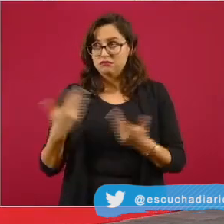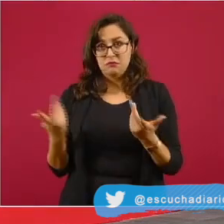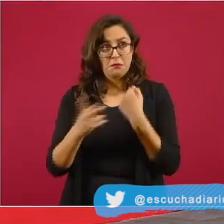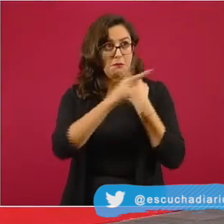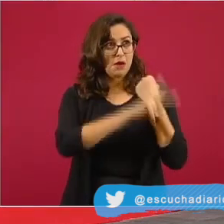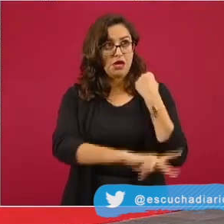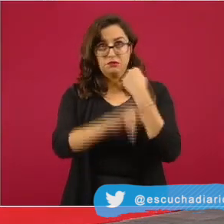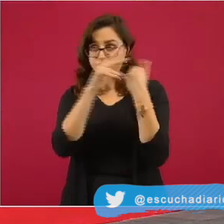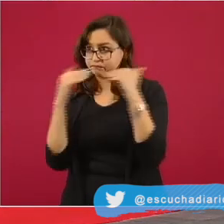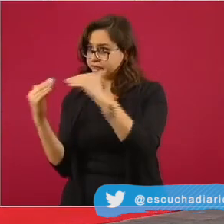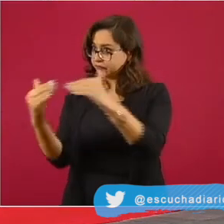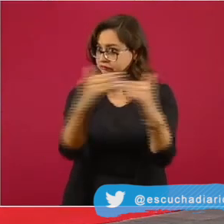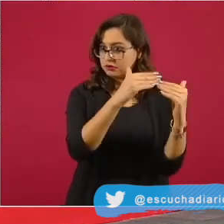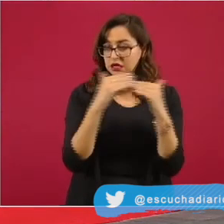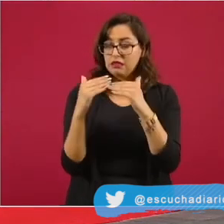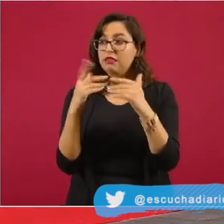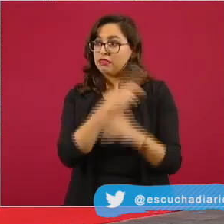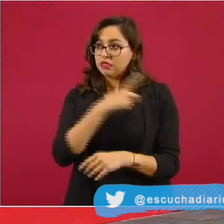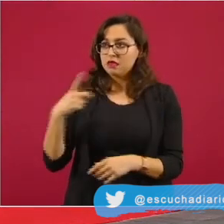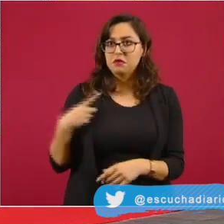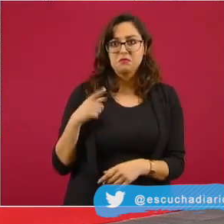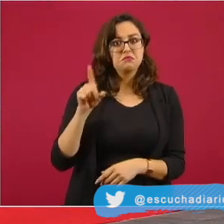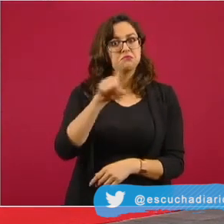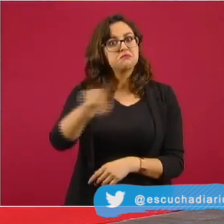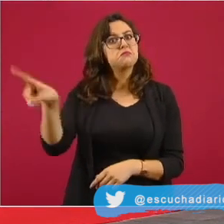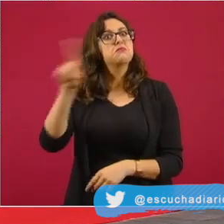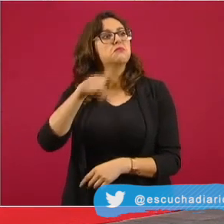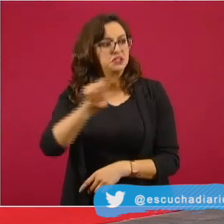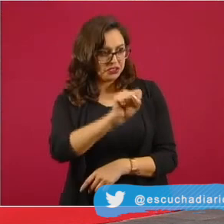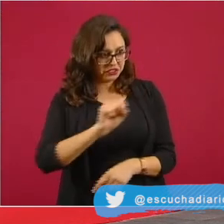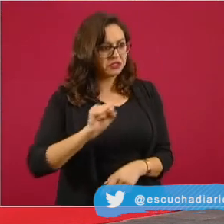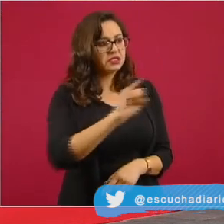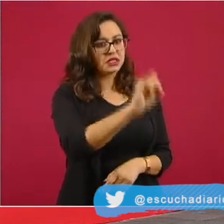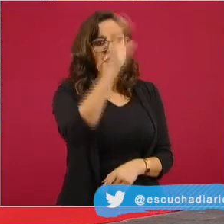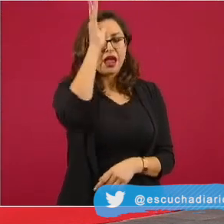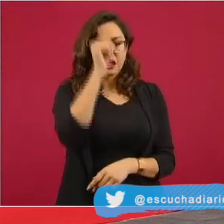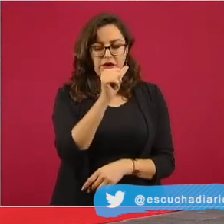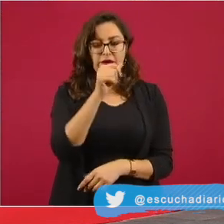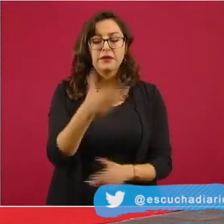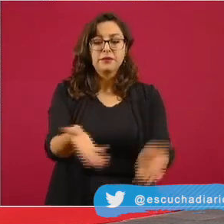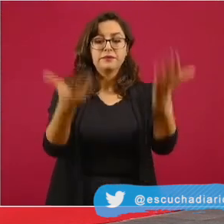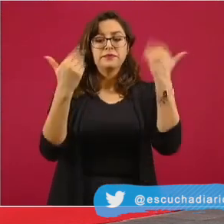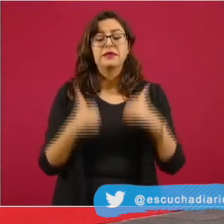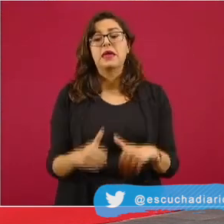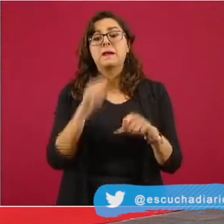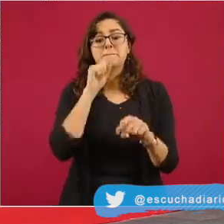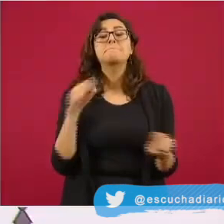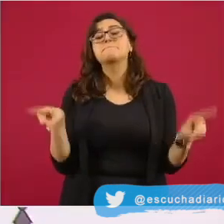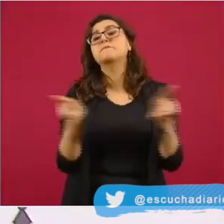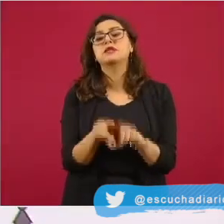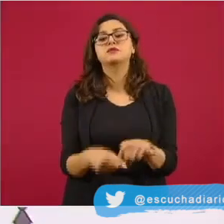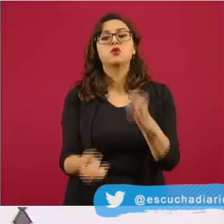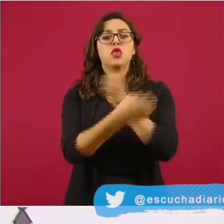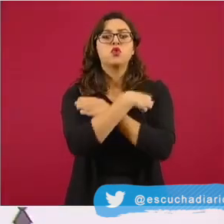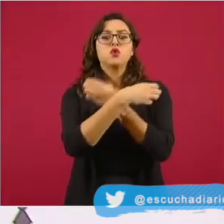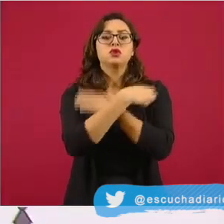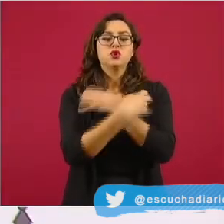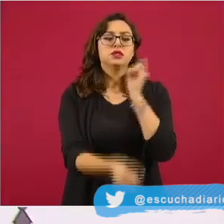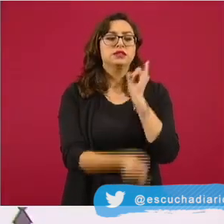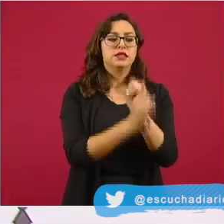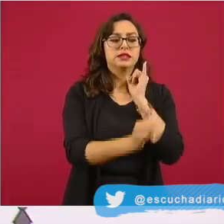Se estableció el sistema de educación por Internet, radio y televisión.